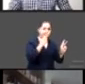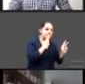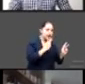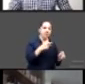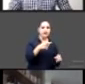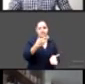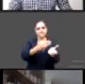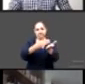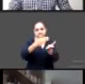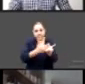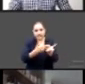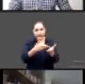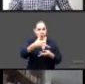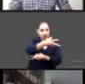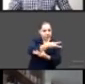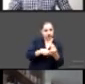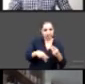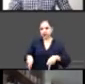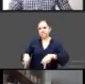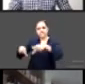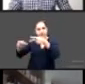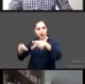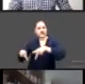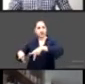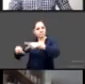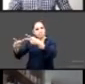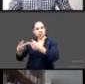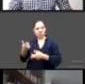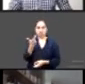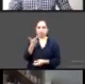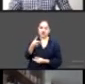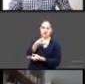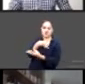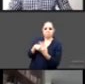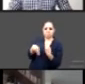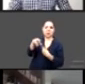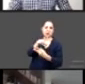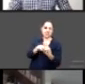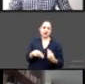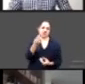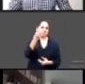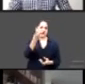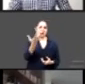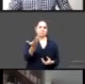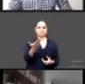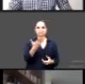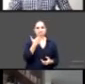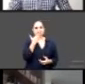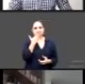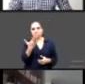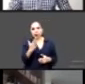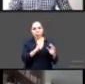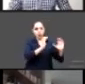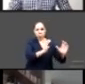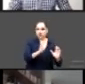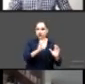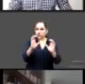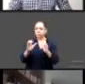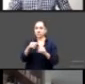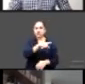donde están las abejas polinizando, están interactuando con el medio ambiente y están creando todo un sistema